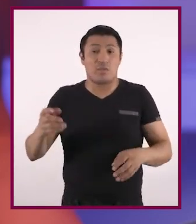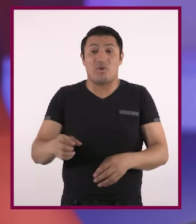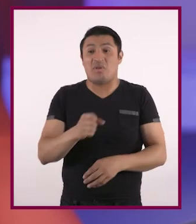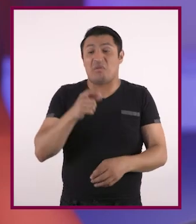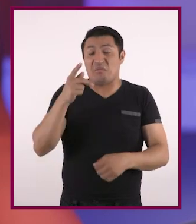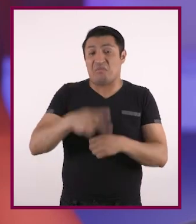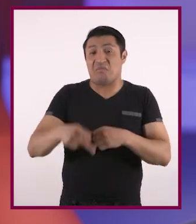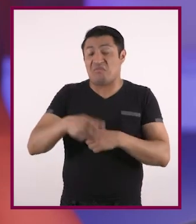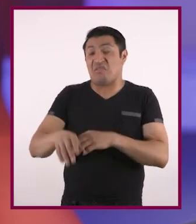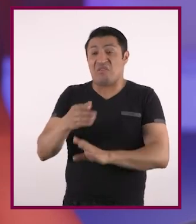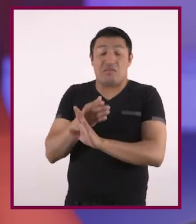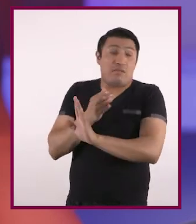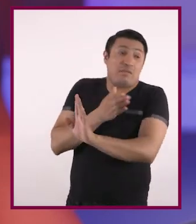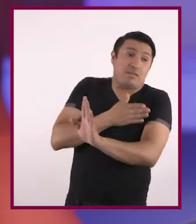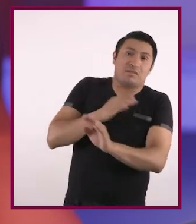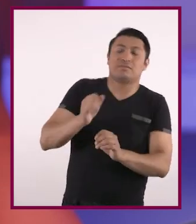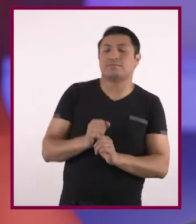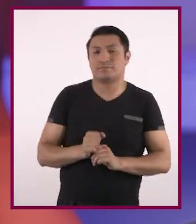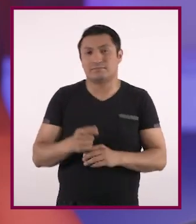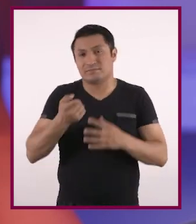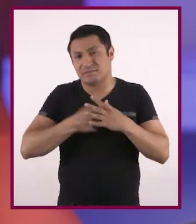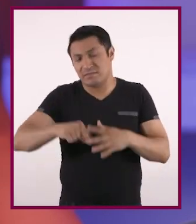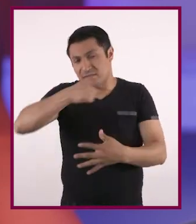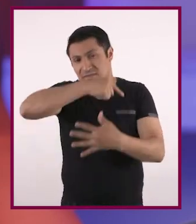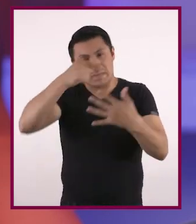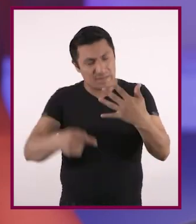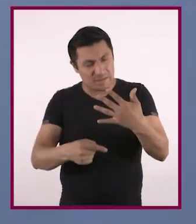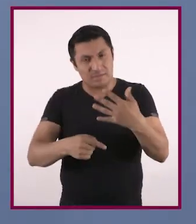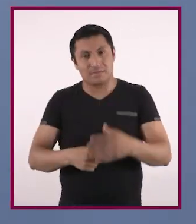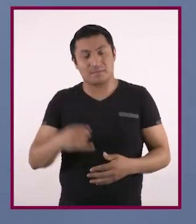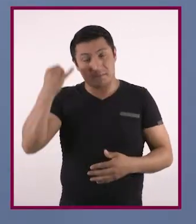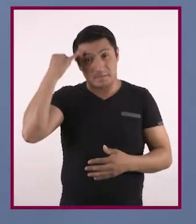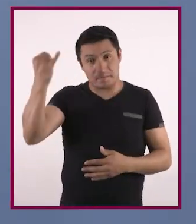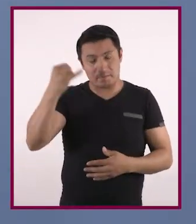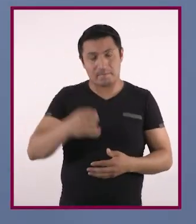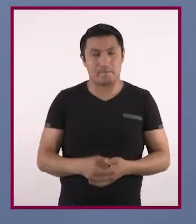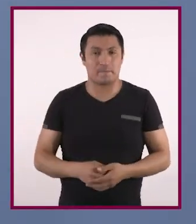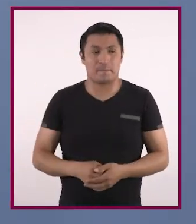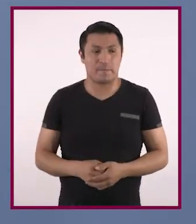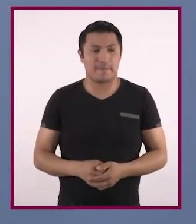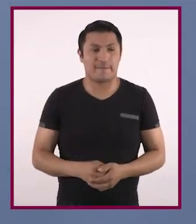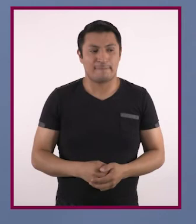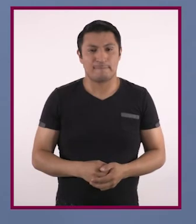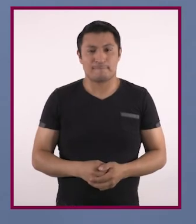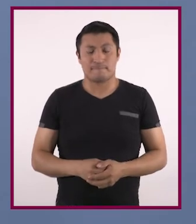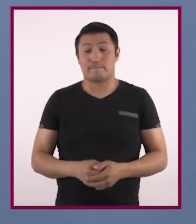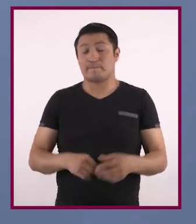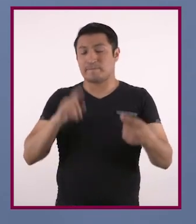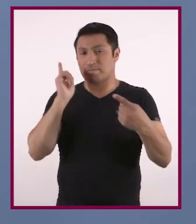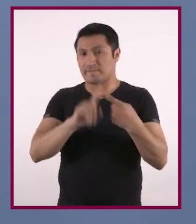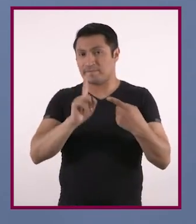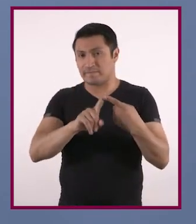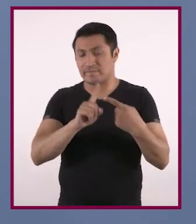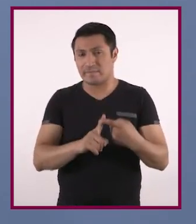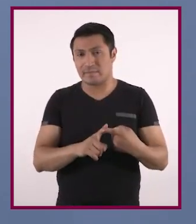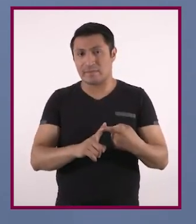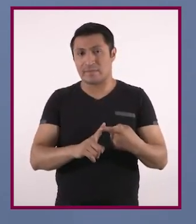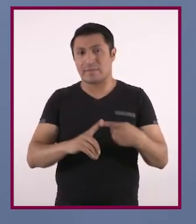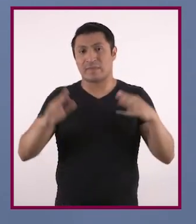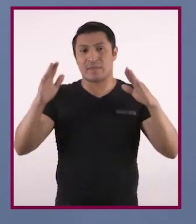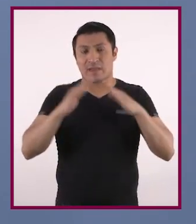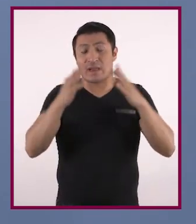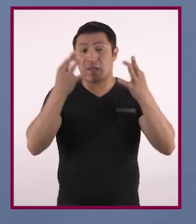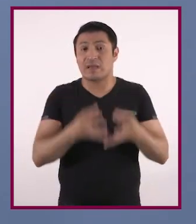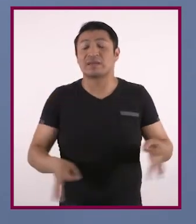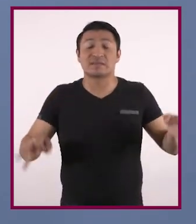personas peligrosas. ¿Empezamos el top 5 de nuestro programa, Donovan? Empezamos. 1. El hogar es un